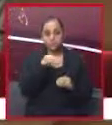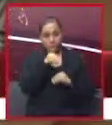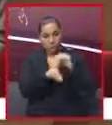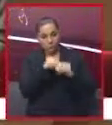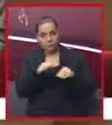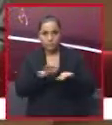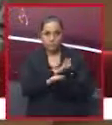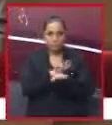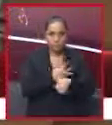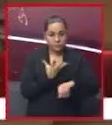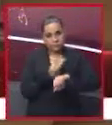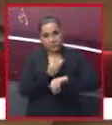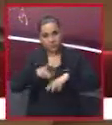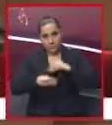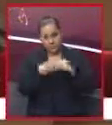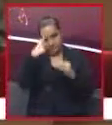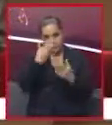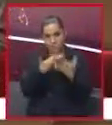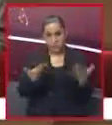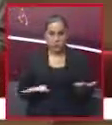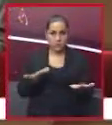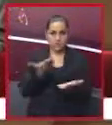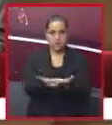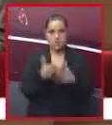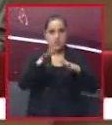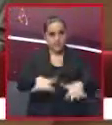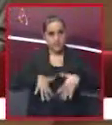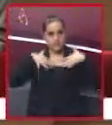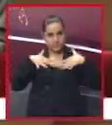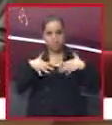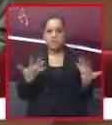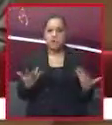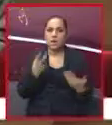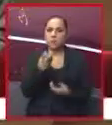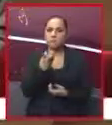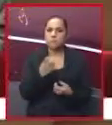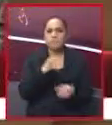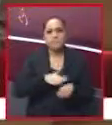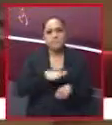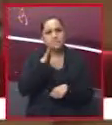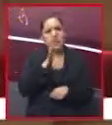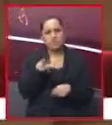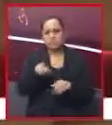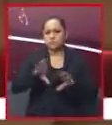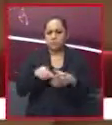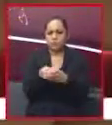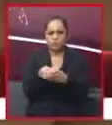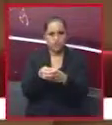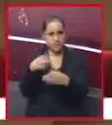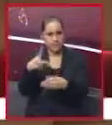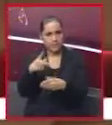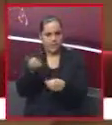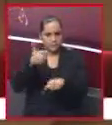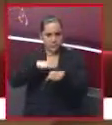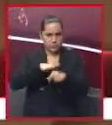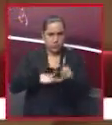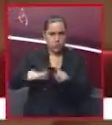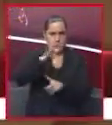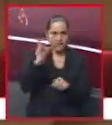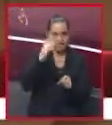a consideración de esta Asamblea, se fortalece a la unidad de control interno de la Administración Pública